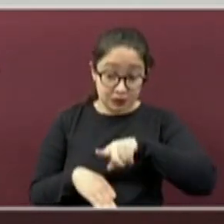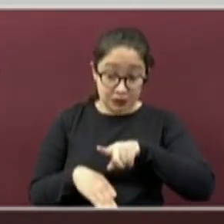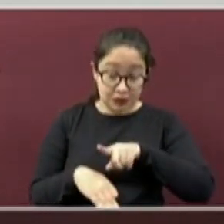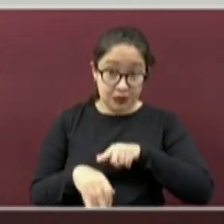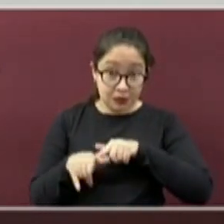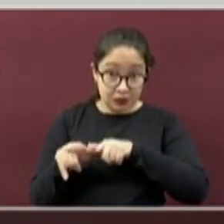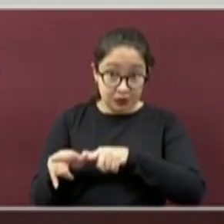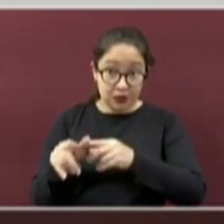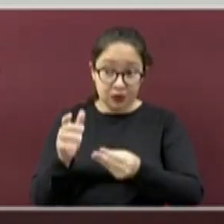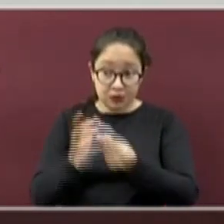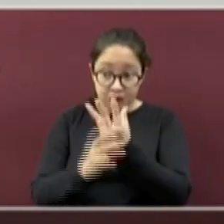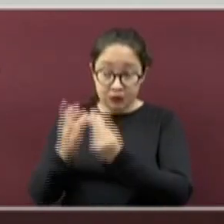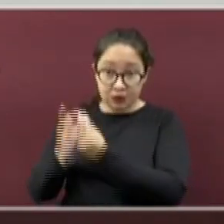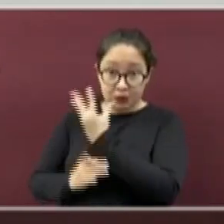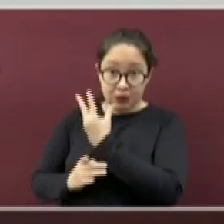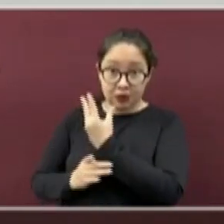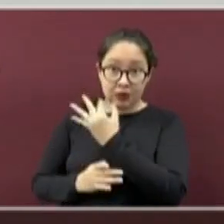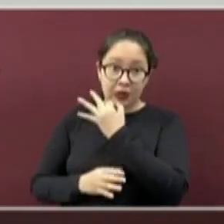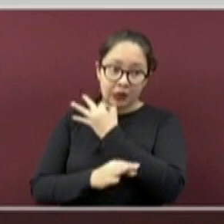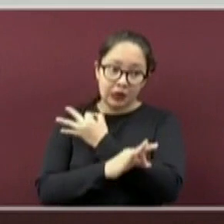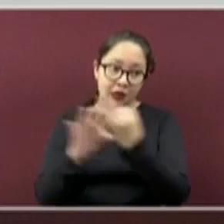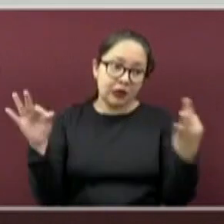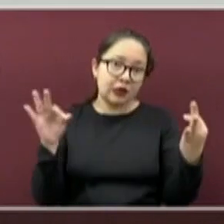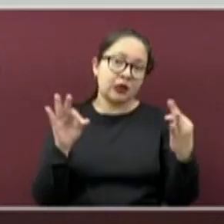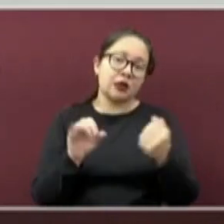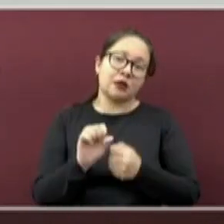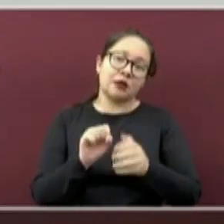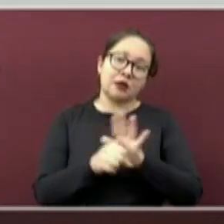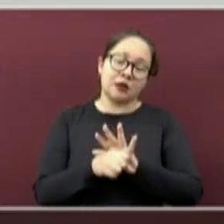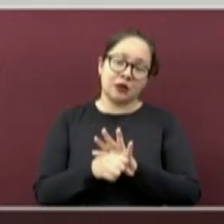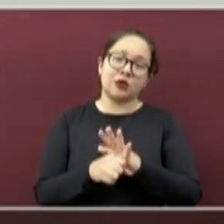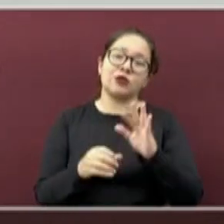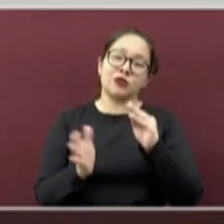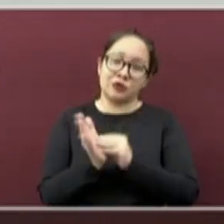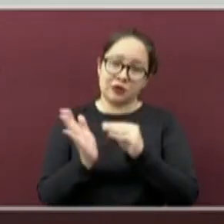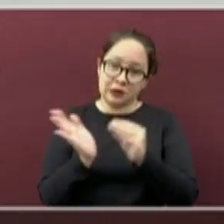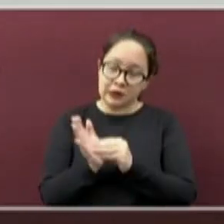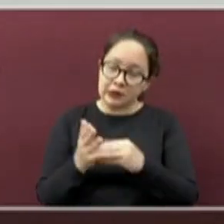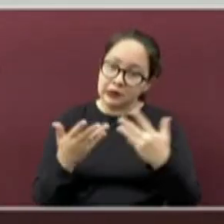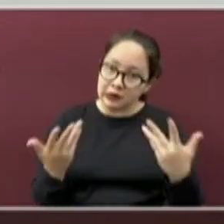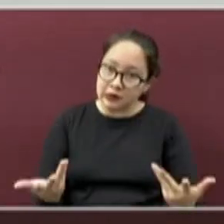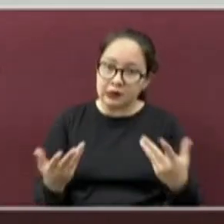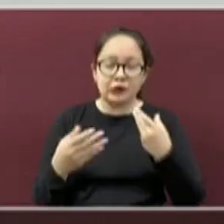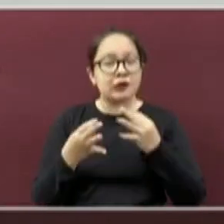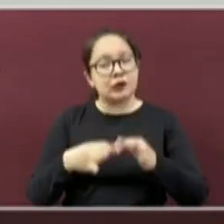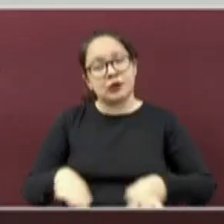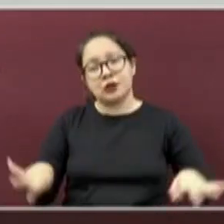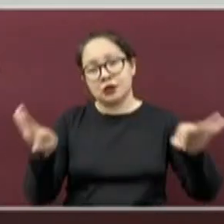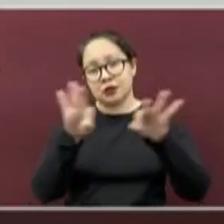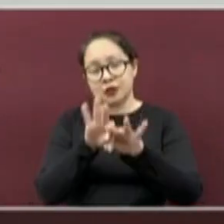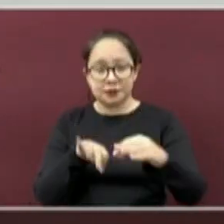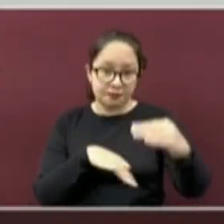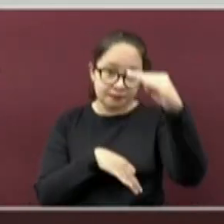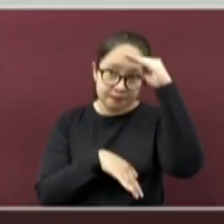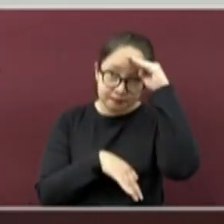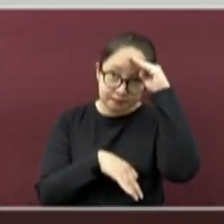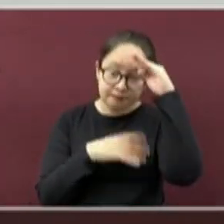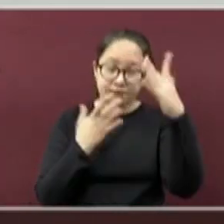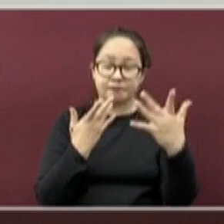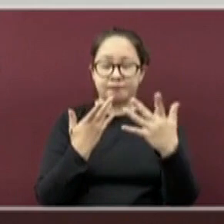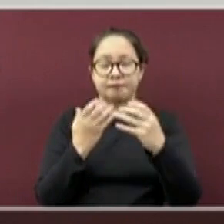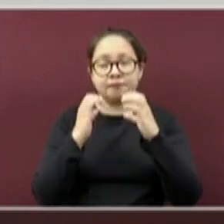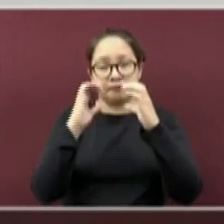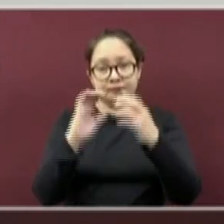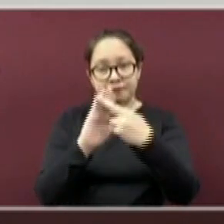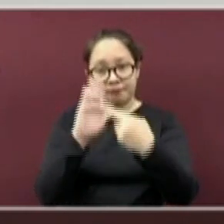quiere decir que la transmisión persiste y por lo tanto debemos continuar con las medidas de protección.